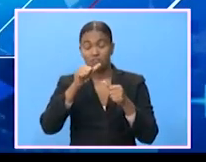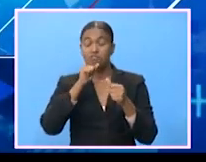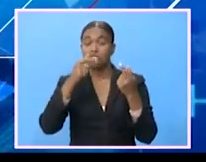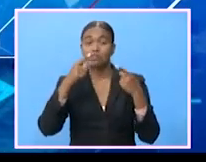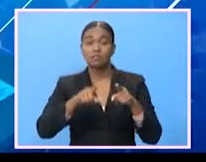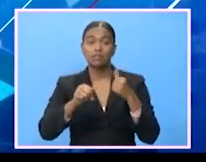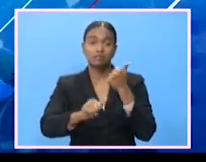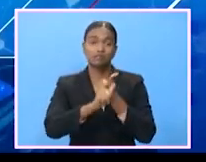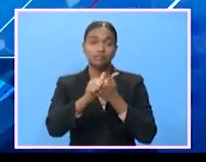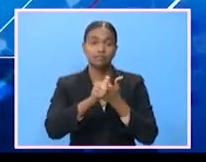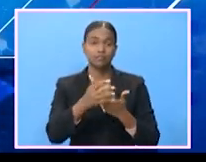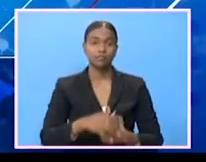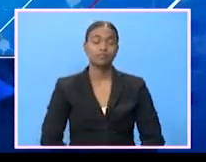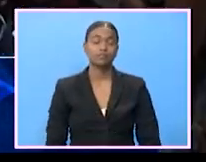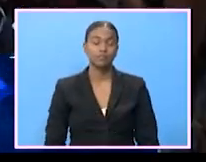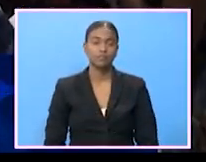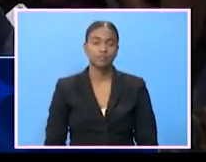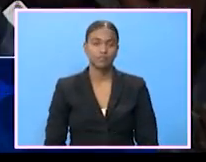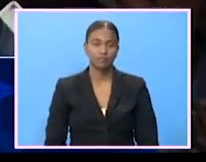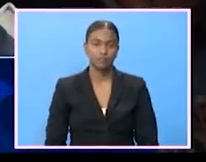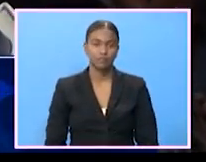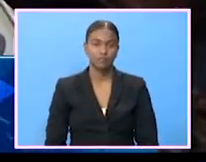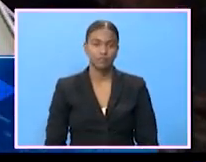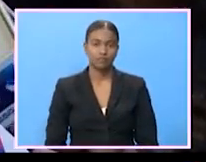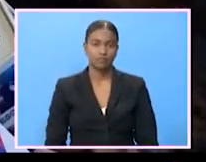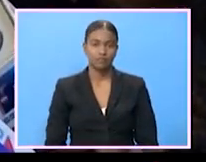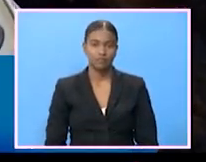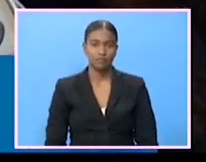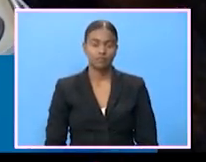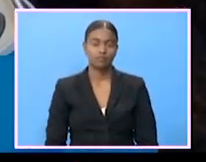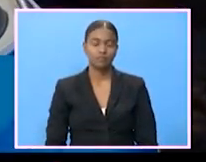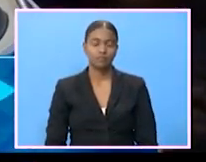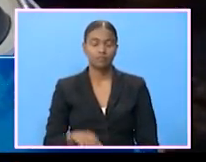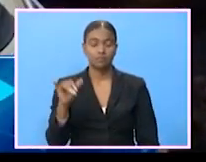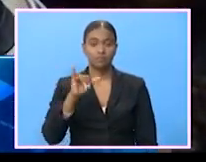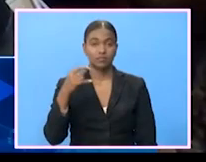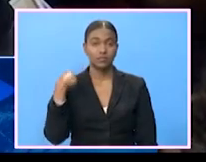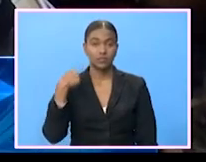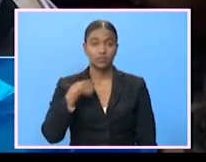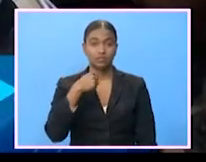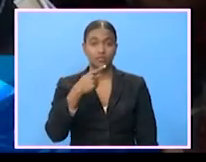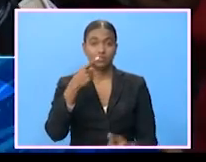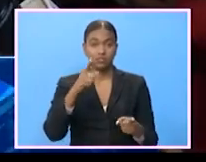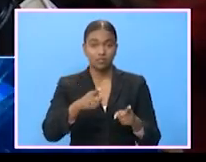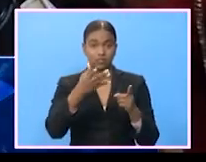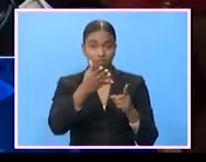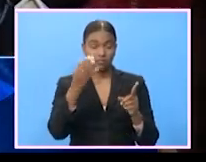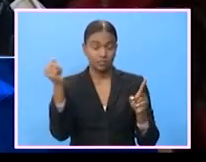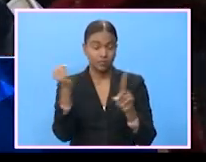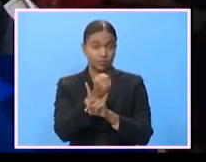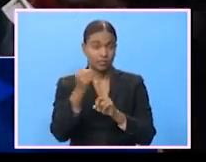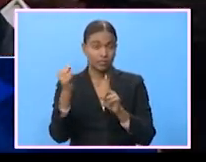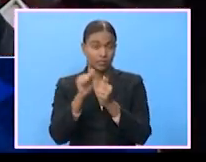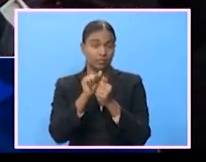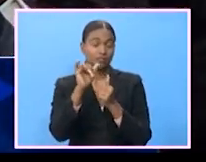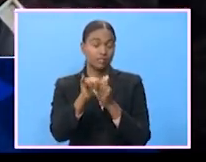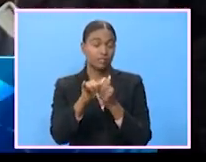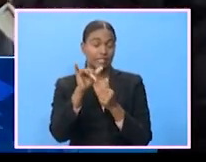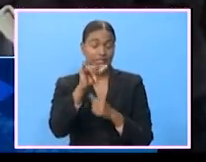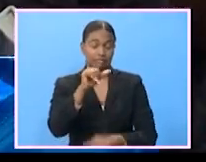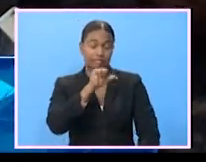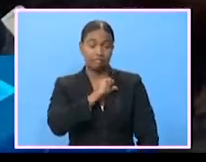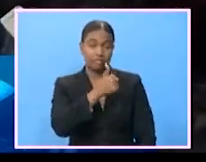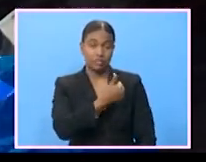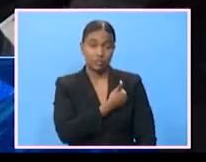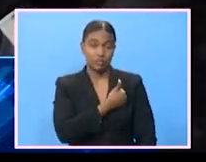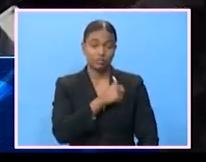de delincuentes. Nosotros condenamos cualquier tipo de violencia, venga de donde venga. Esa actitud de